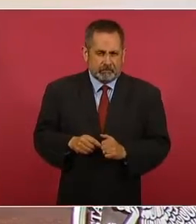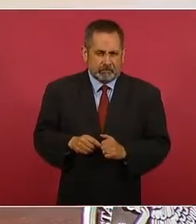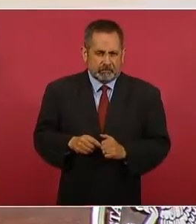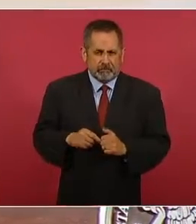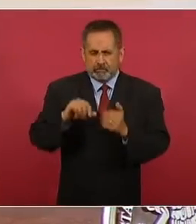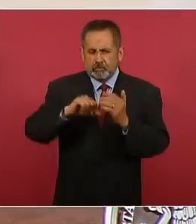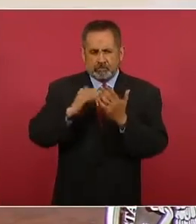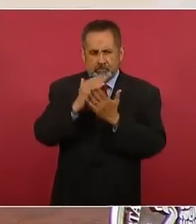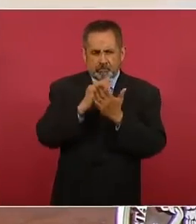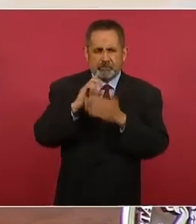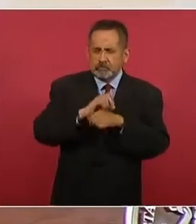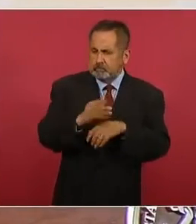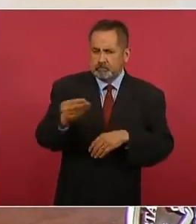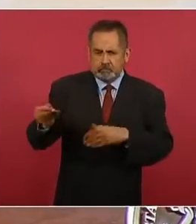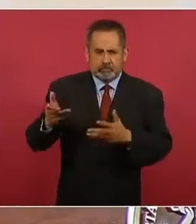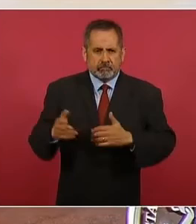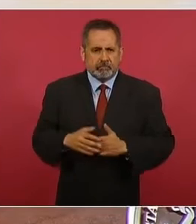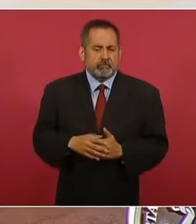la agenda. ¿Sí?